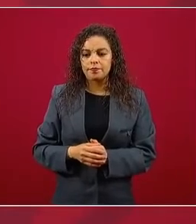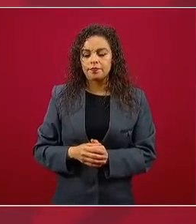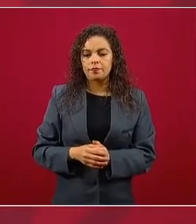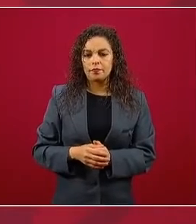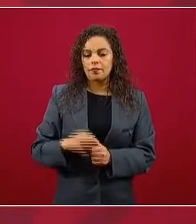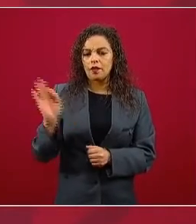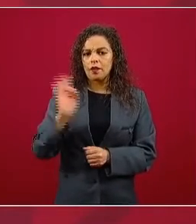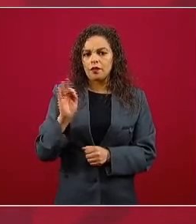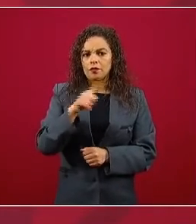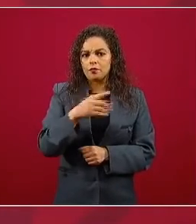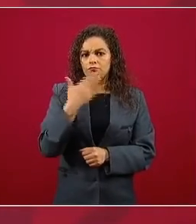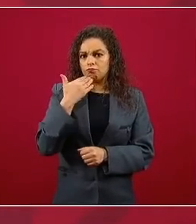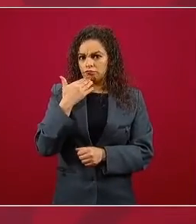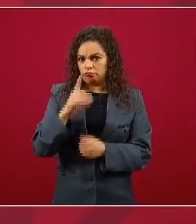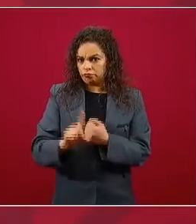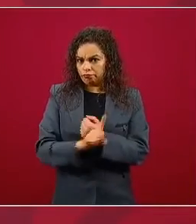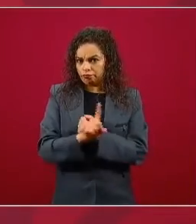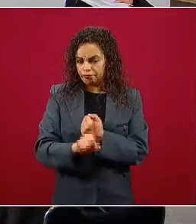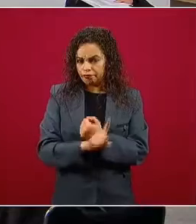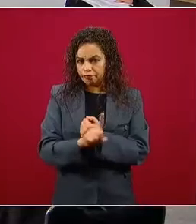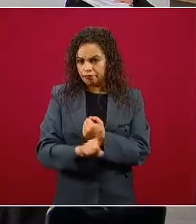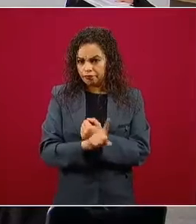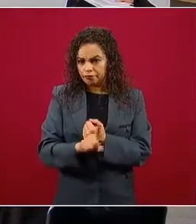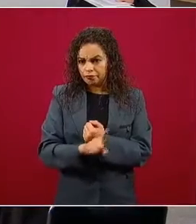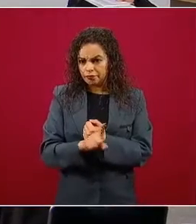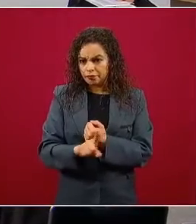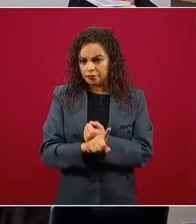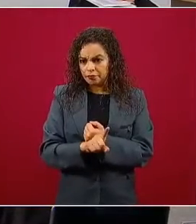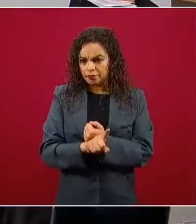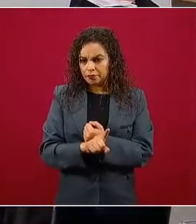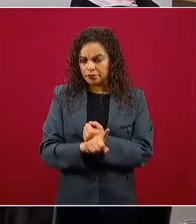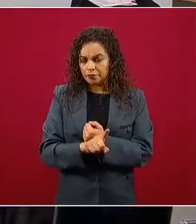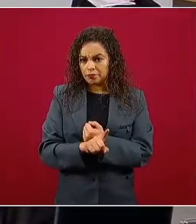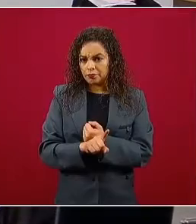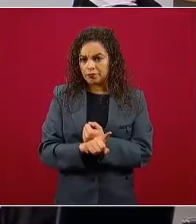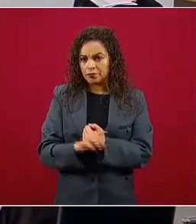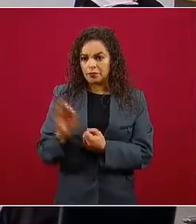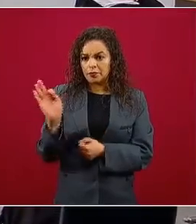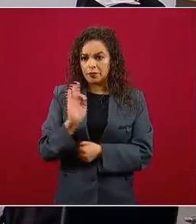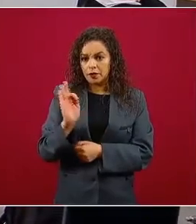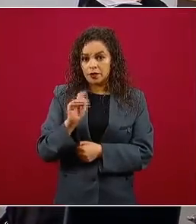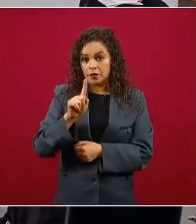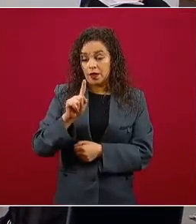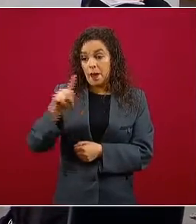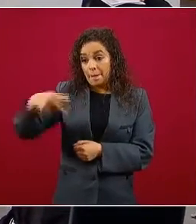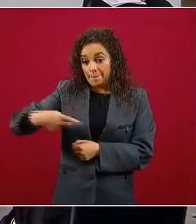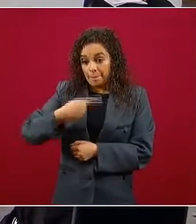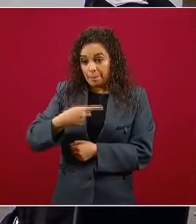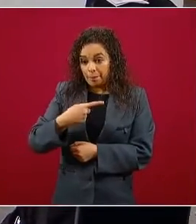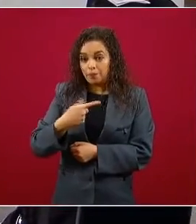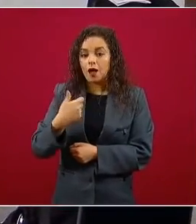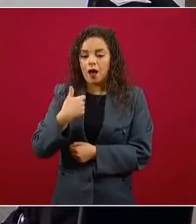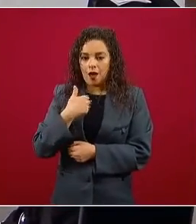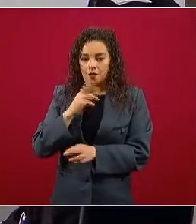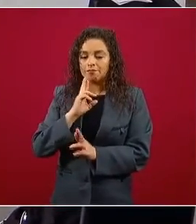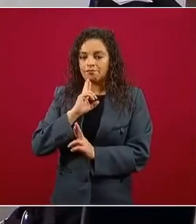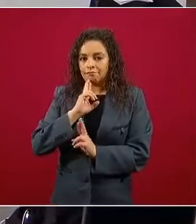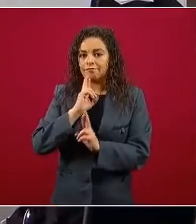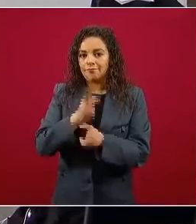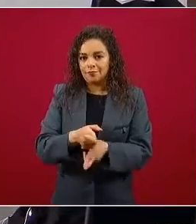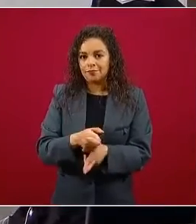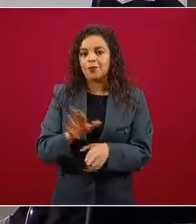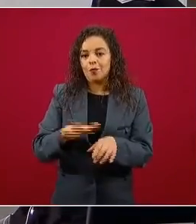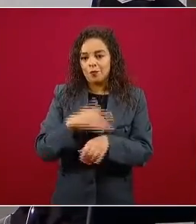ningún inconveniente en que si me preguntaban contestara, porque seguramente me iban a